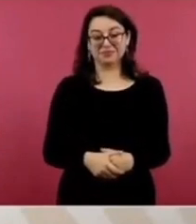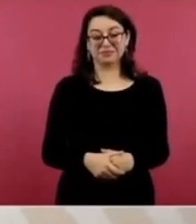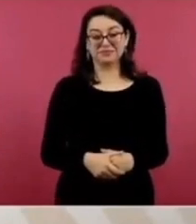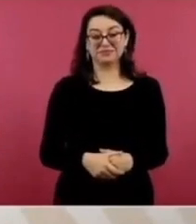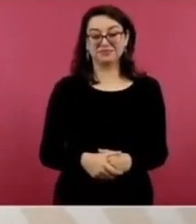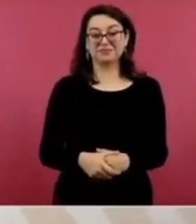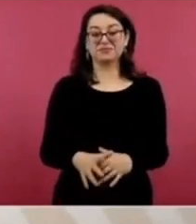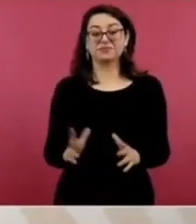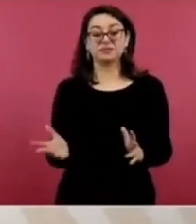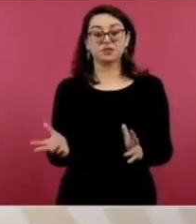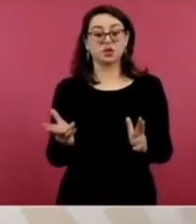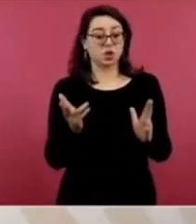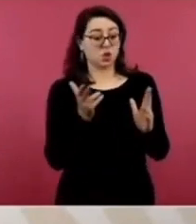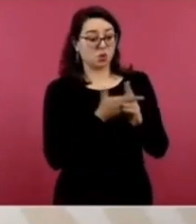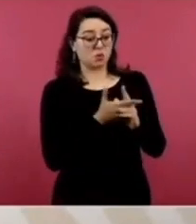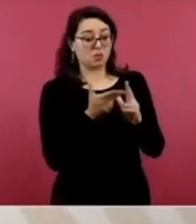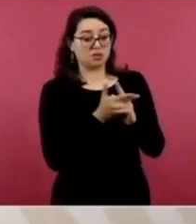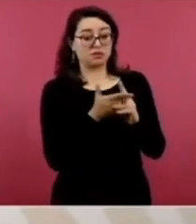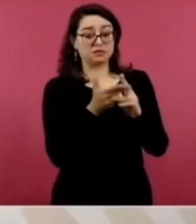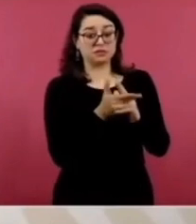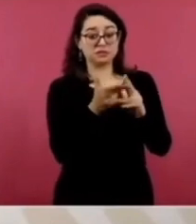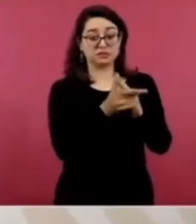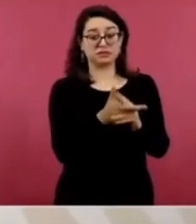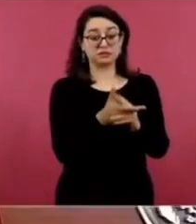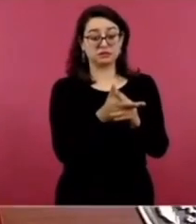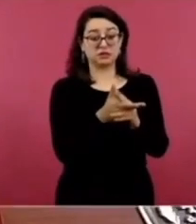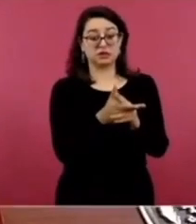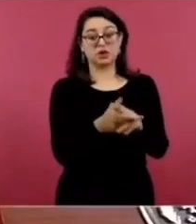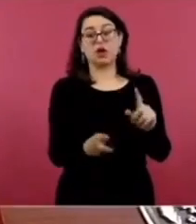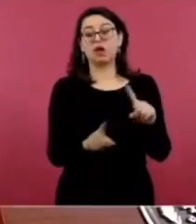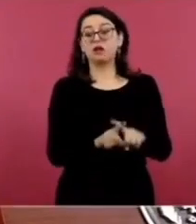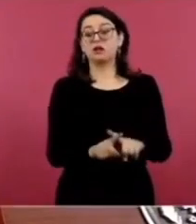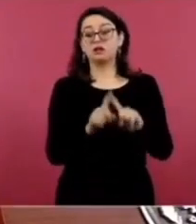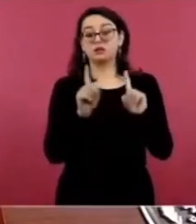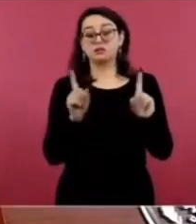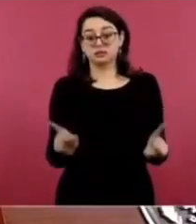Y el homicidio no, al revés.